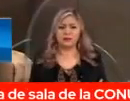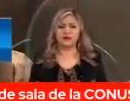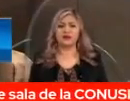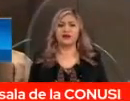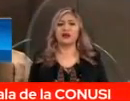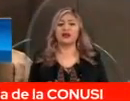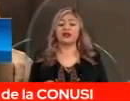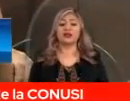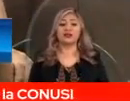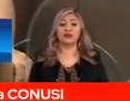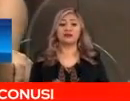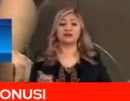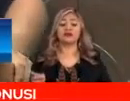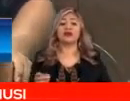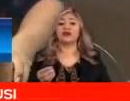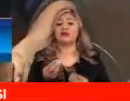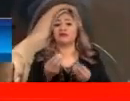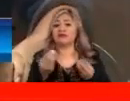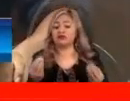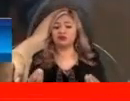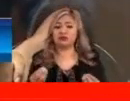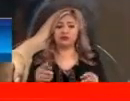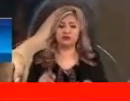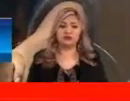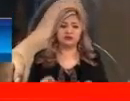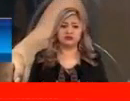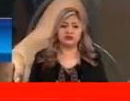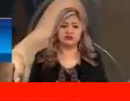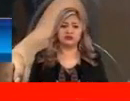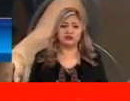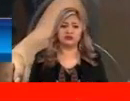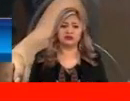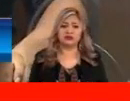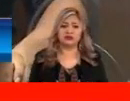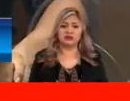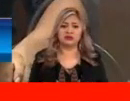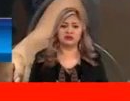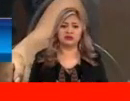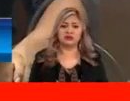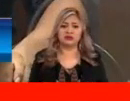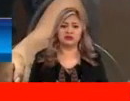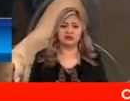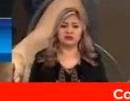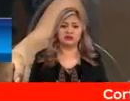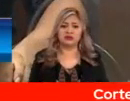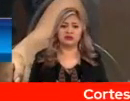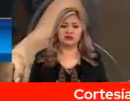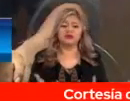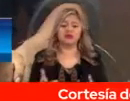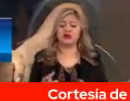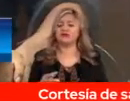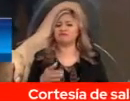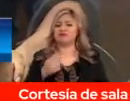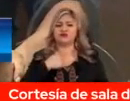días de huelga, detenidos, la imponen para beneficiar al gran capital. No aceptamos eso